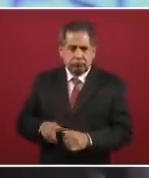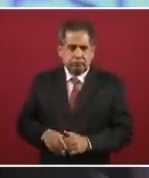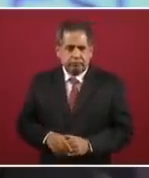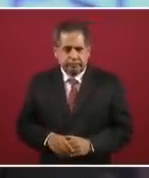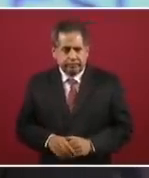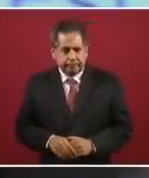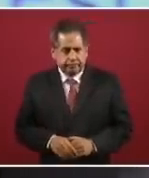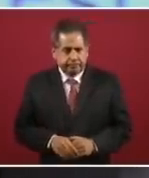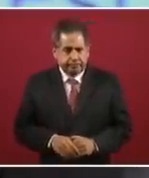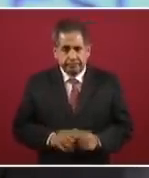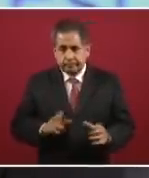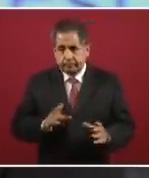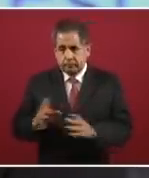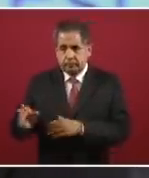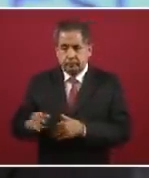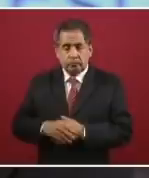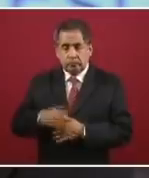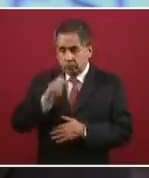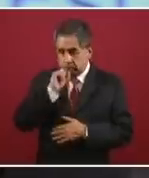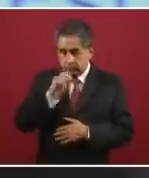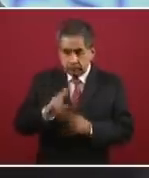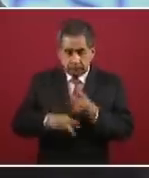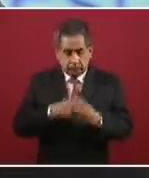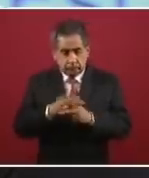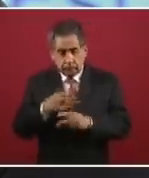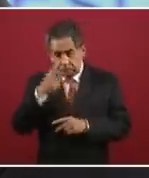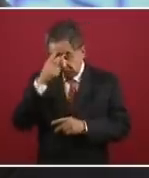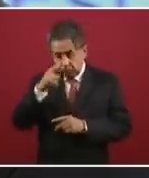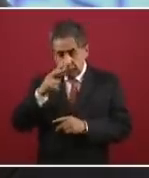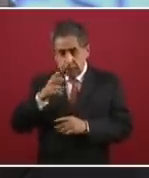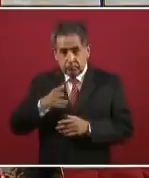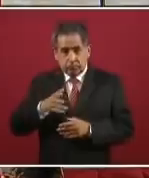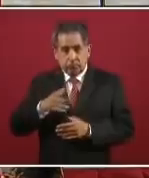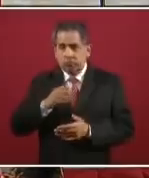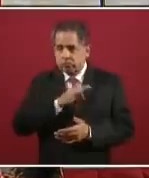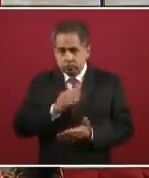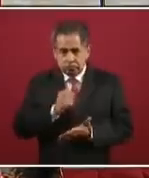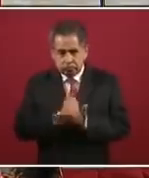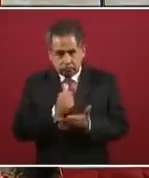Y, por otro lado, se nos va a abrir espacio para que México pueda avanzar y exigir